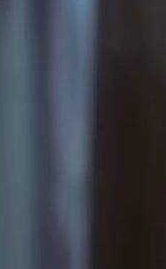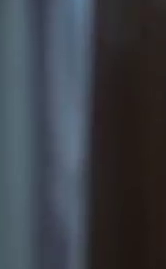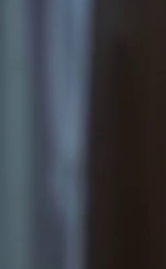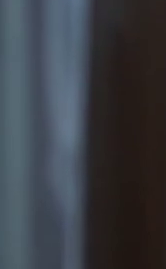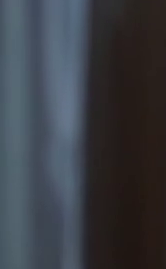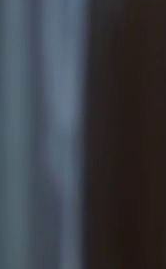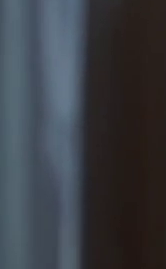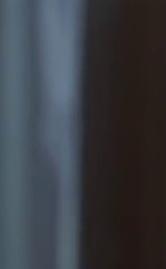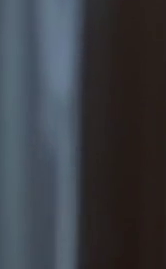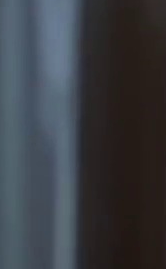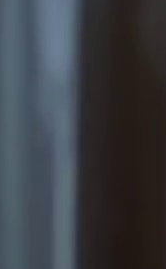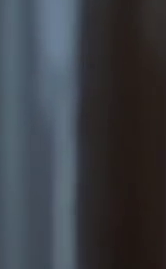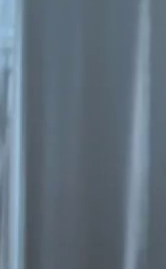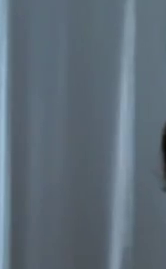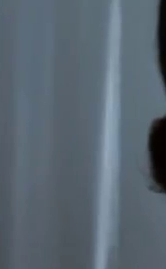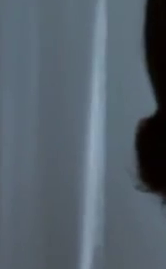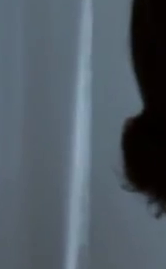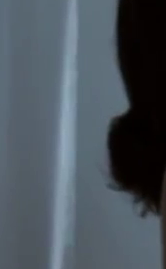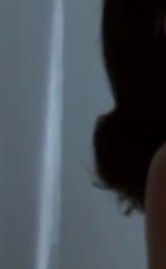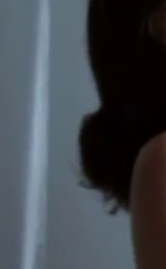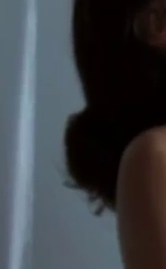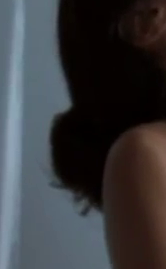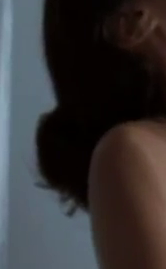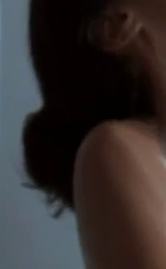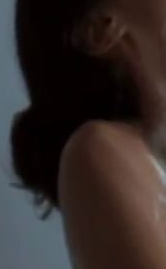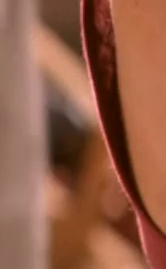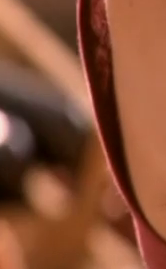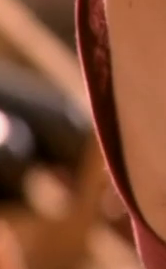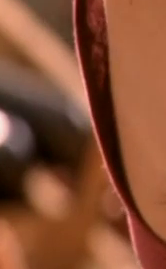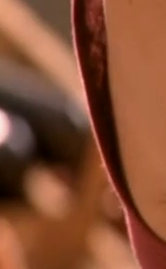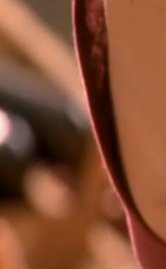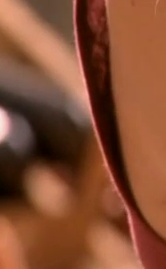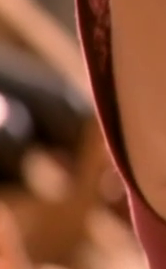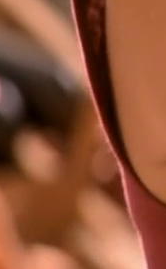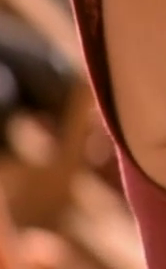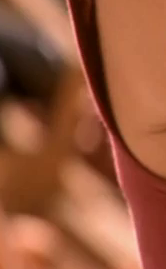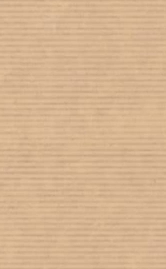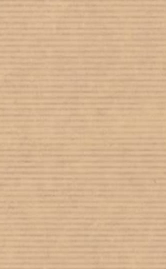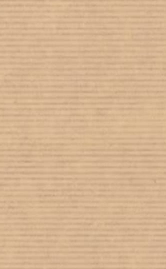El gel de ducha de Le Petit Marseillais con leche de almendras dulces deja en tu piel una suavidad que no